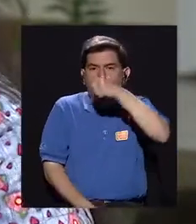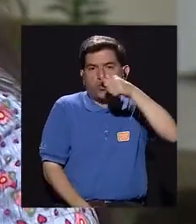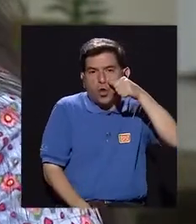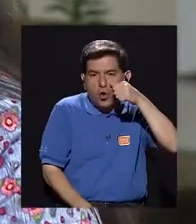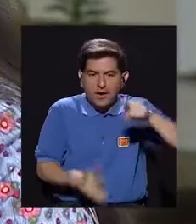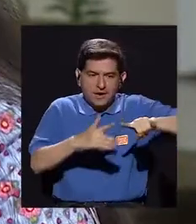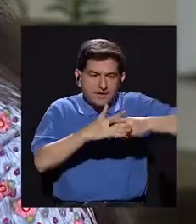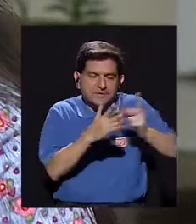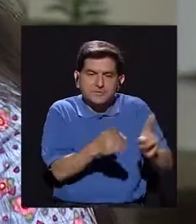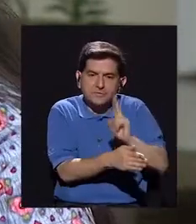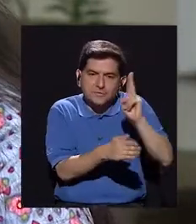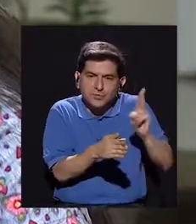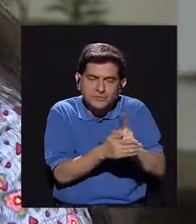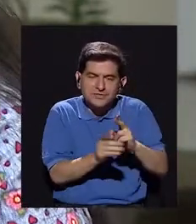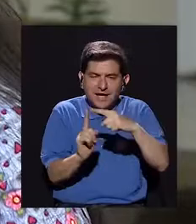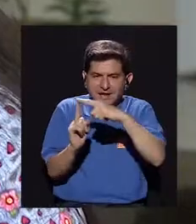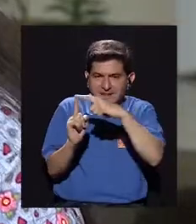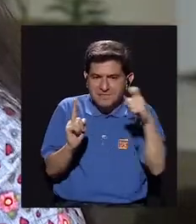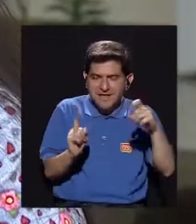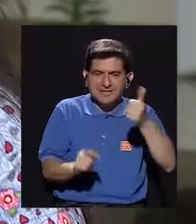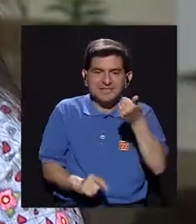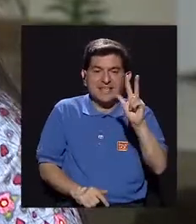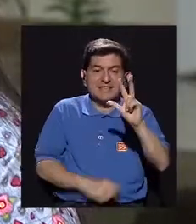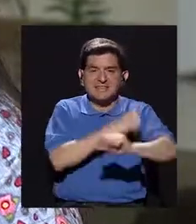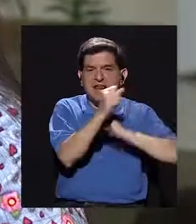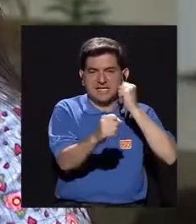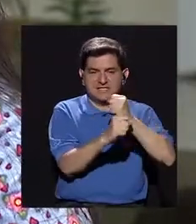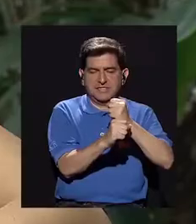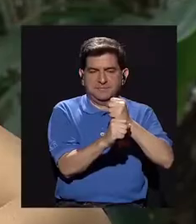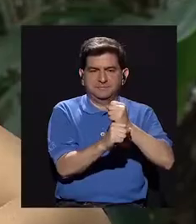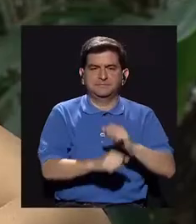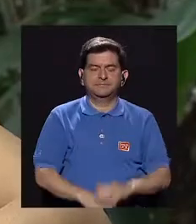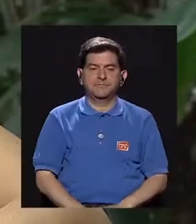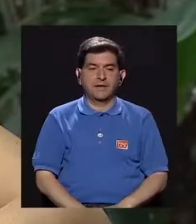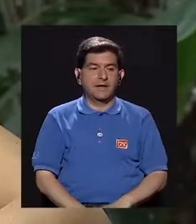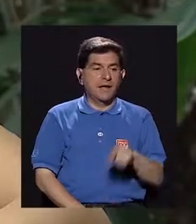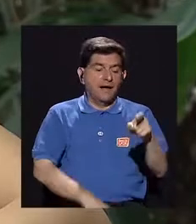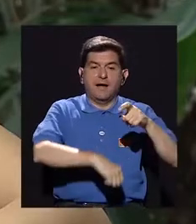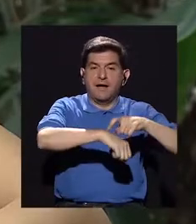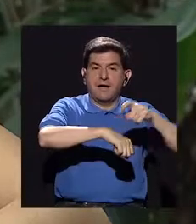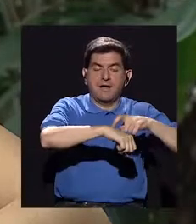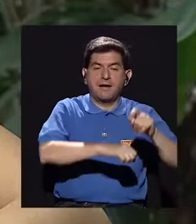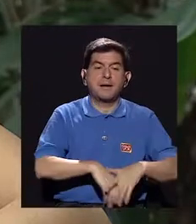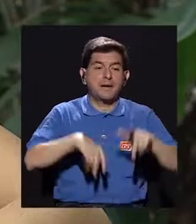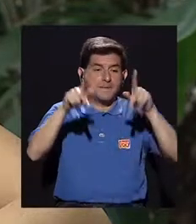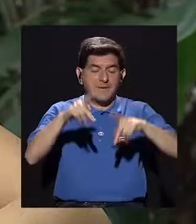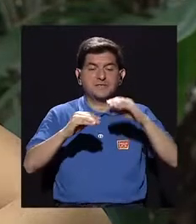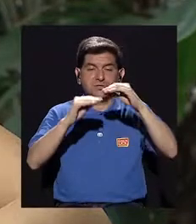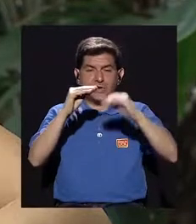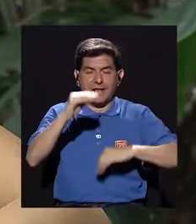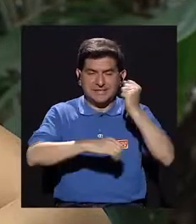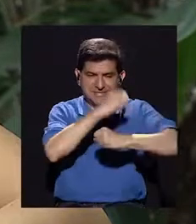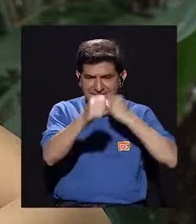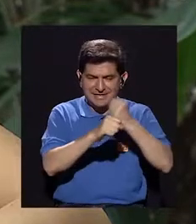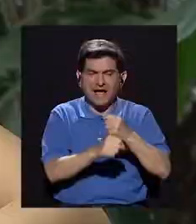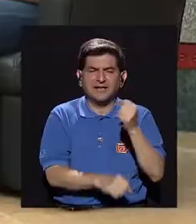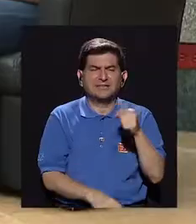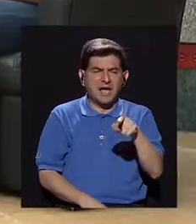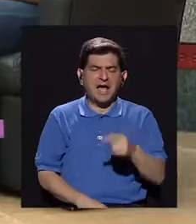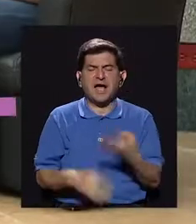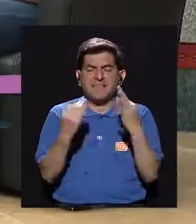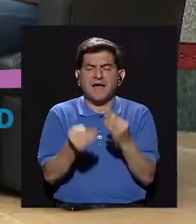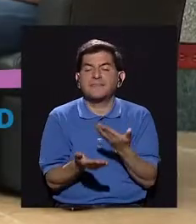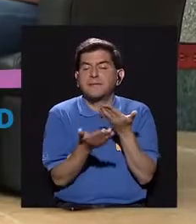drogas se piensan a consumir a partir de los 13 años. Es cuando las personas menores de edad empiezan